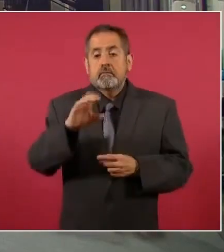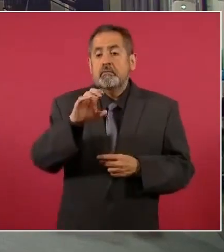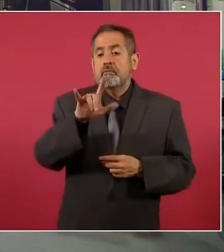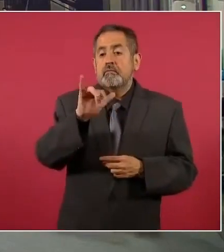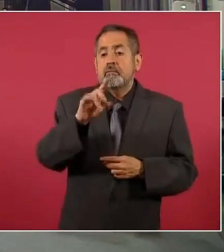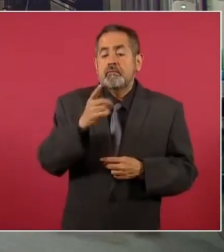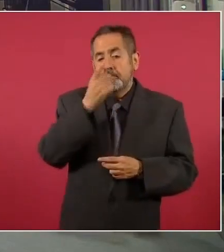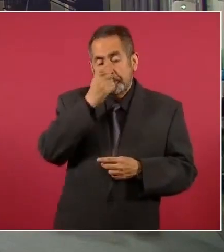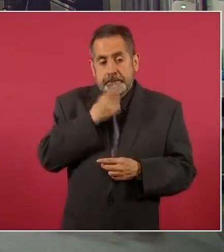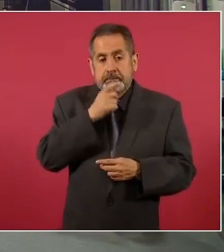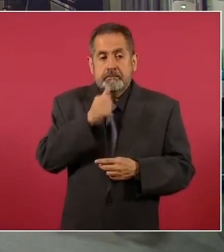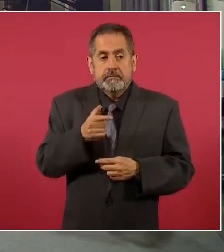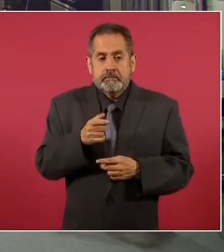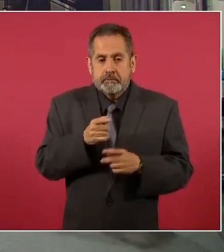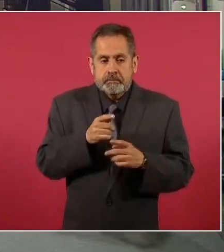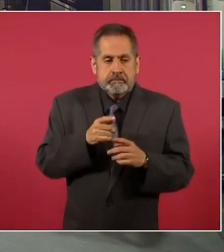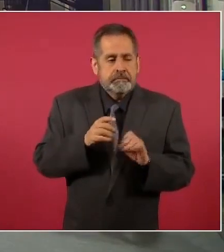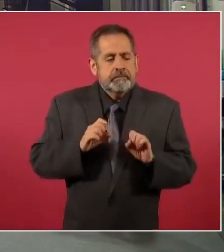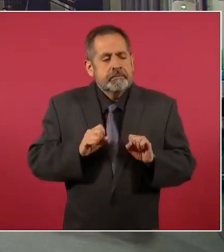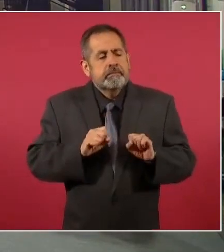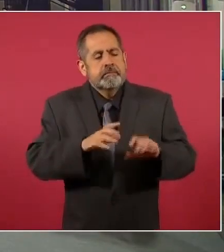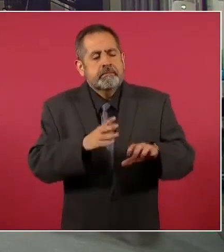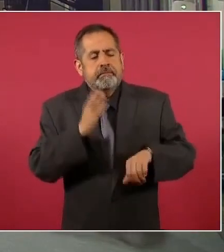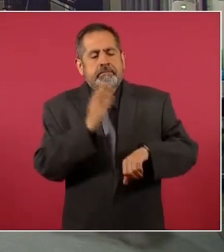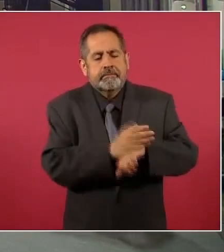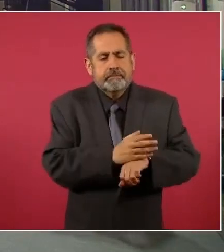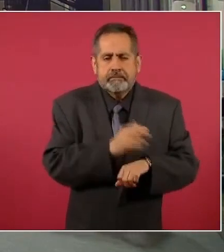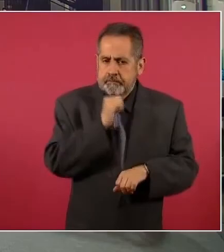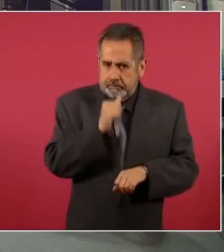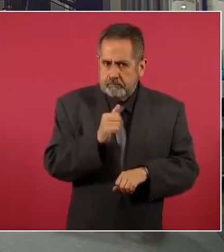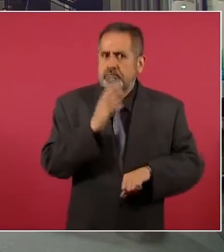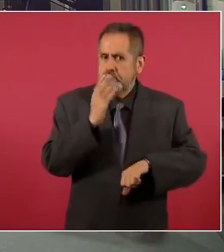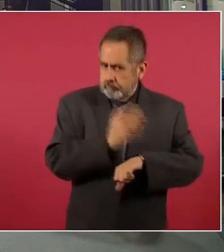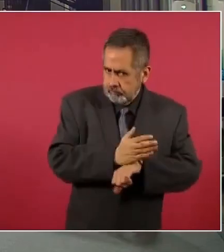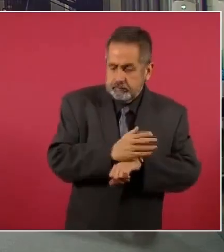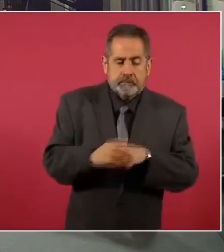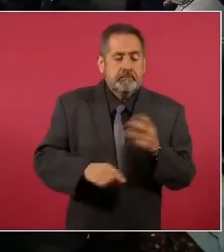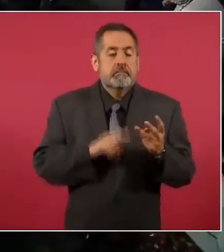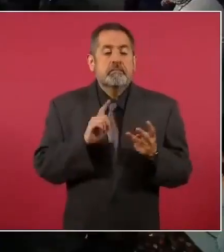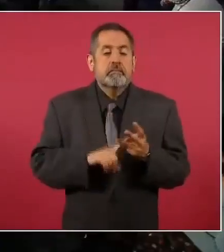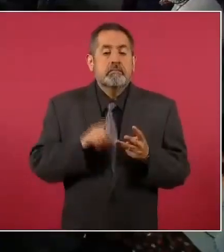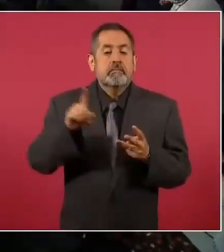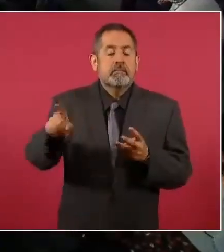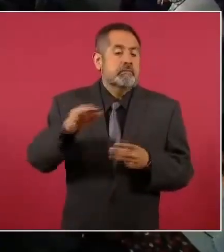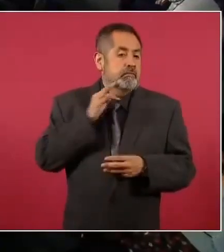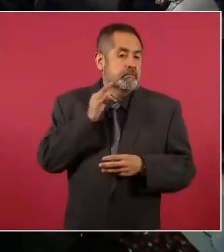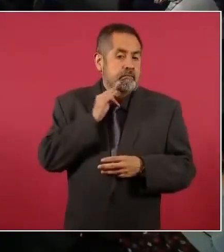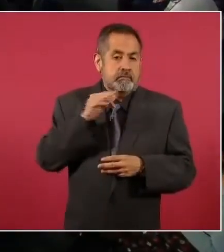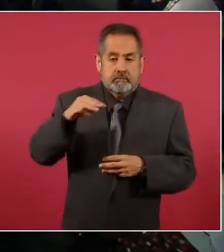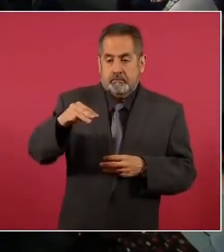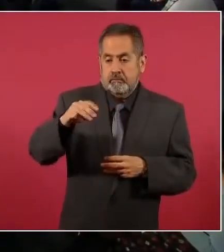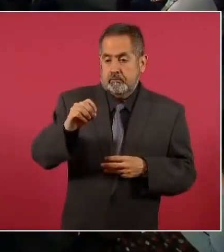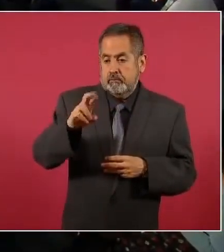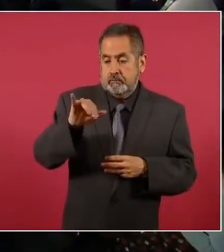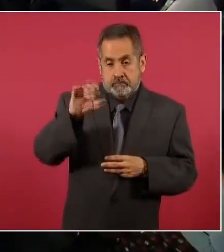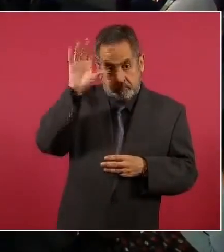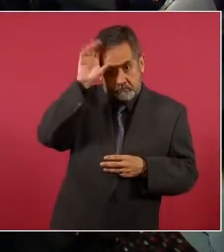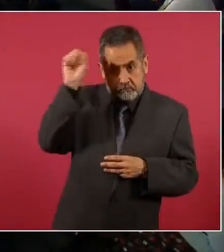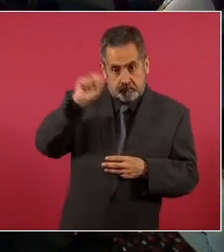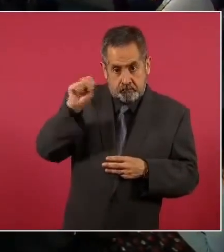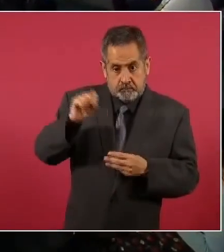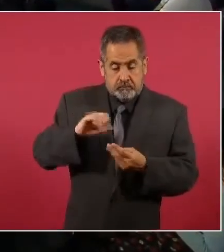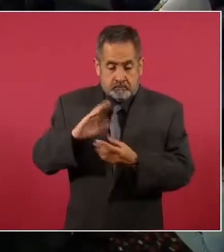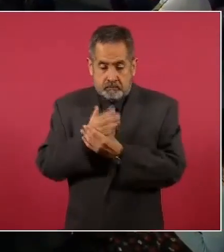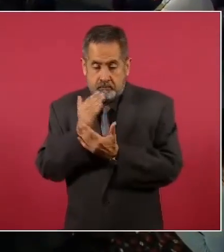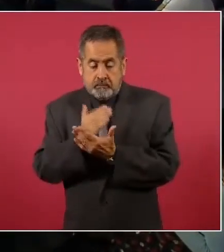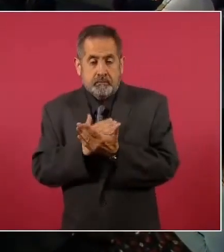para nadie o impunidad y además denuncia por encubrimiento al fiscal de Morelos. Ahorita aquí le voy a entregar documentos de la Fiscalía Capitalina